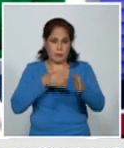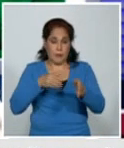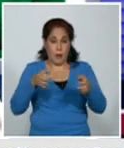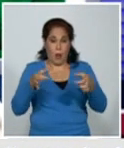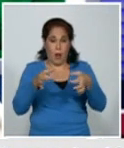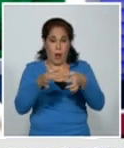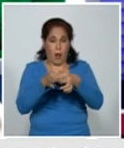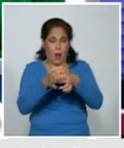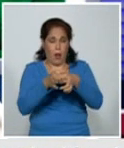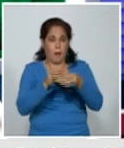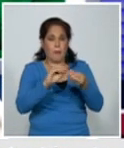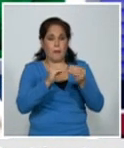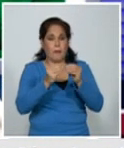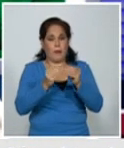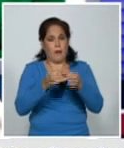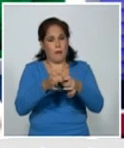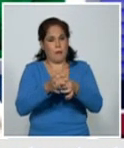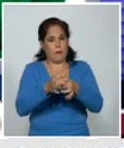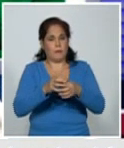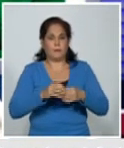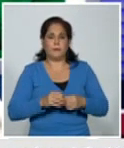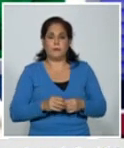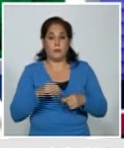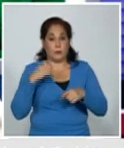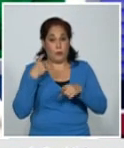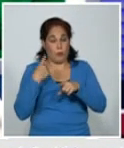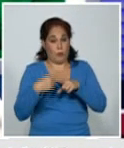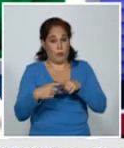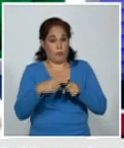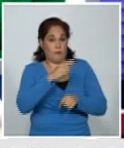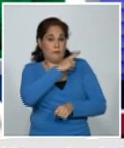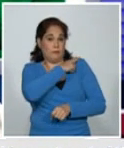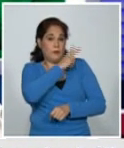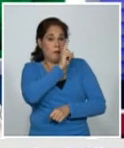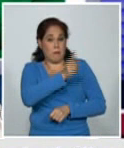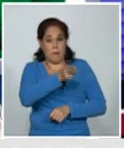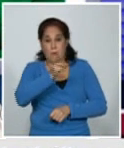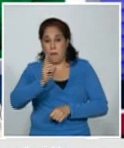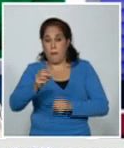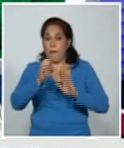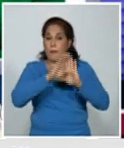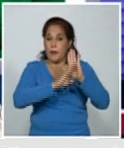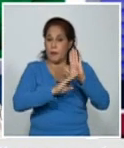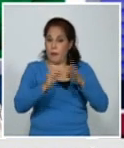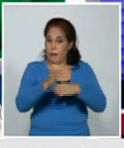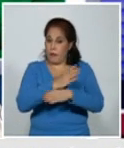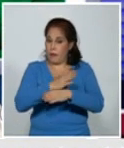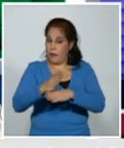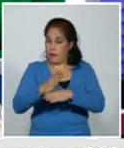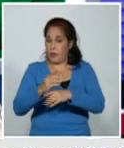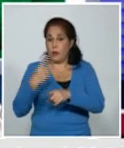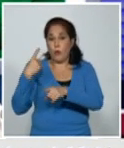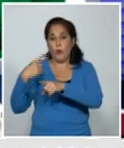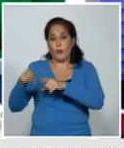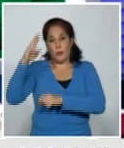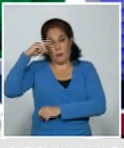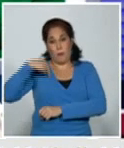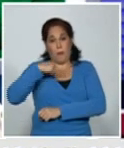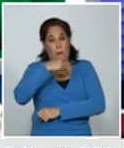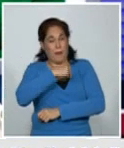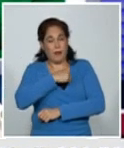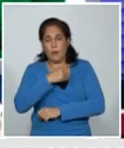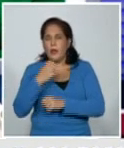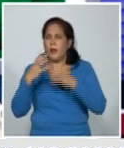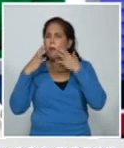la transmisión. Por un lado, las autoridades aplicando medidas, y por otro, lo que es mucho más